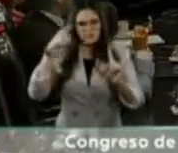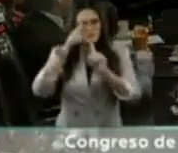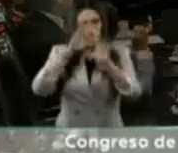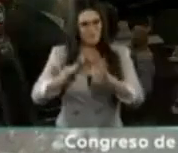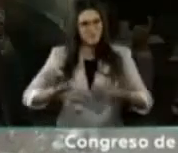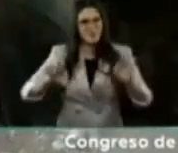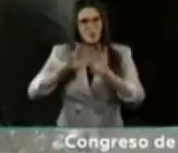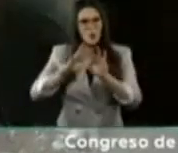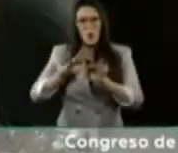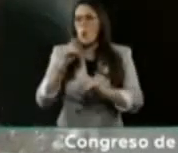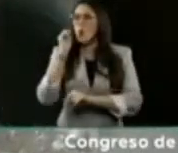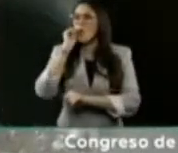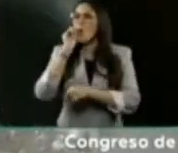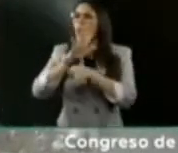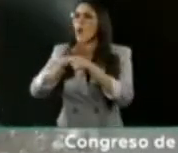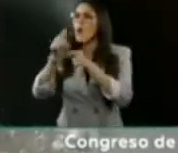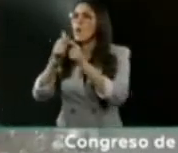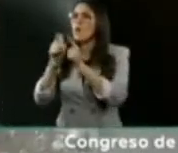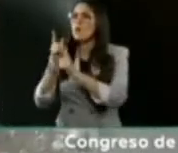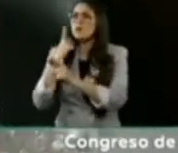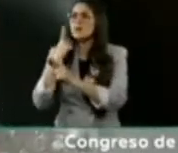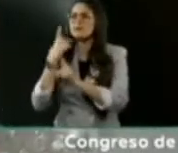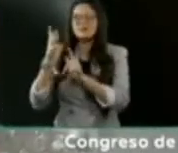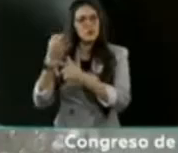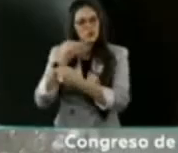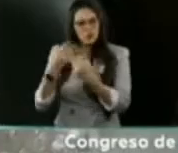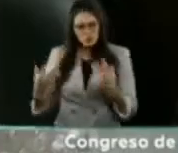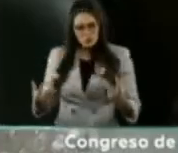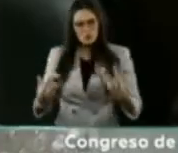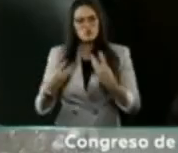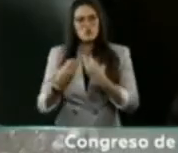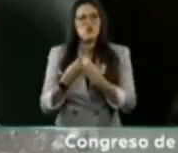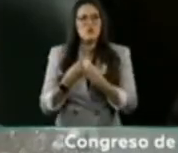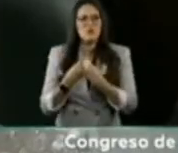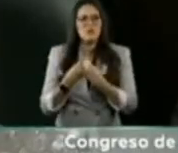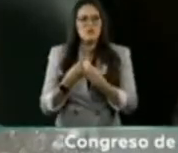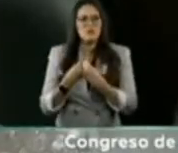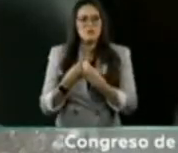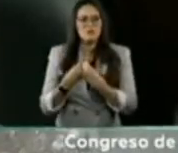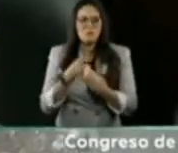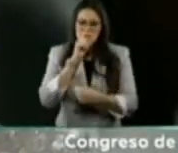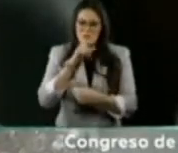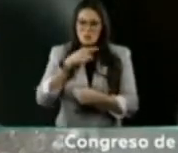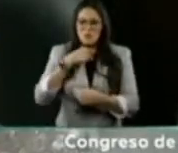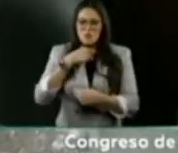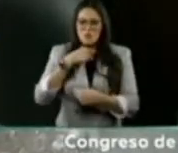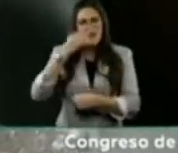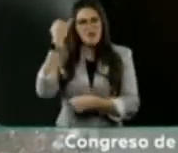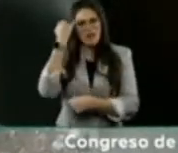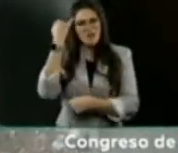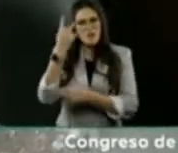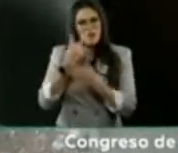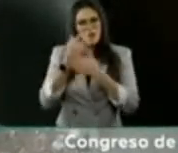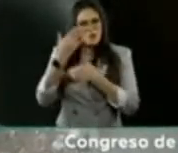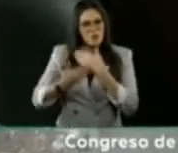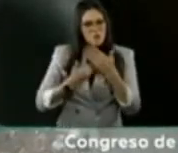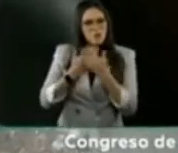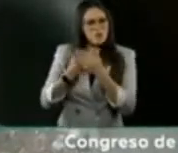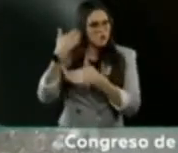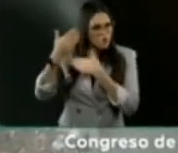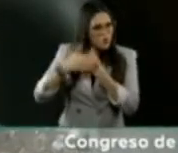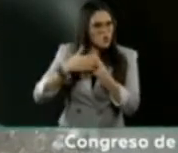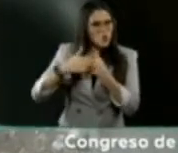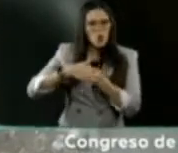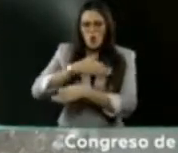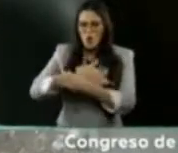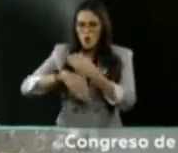ningún impacto en México, ni siquiera tiene impacto para el Chapo Guzmán o Ismael El Mayo Zambada. Quizá